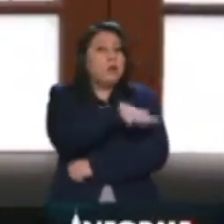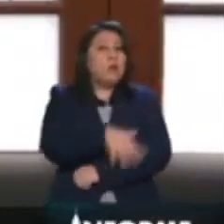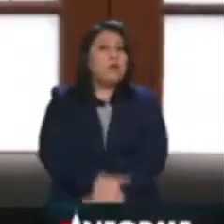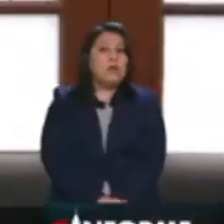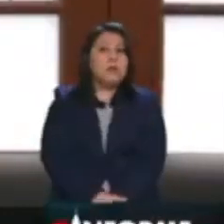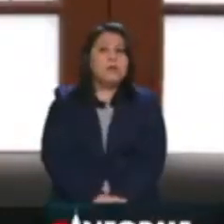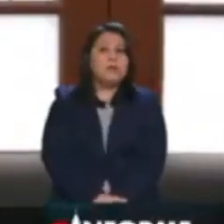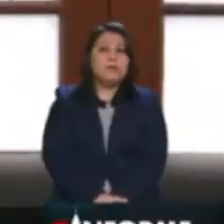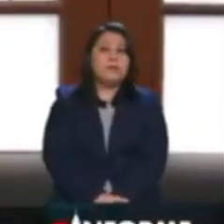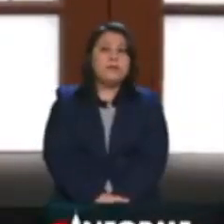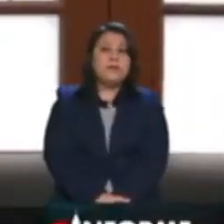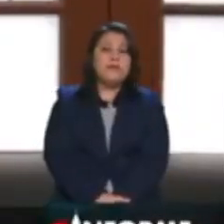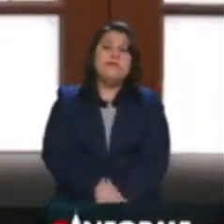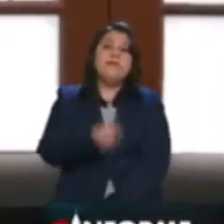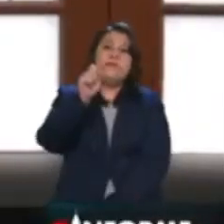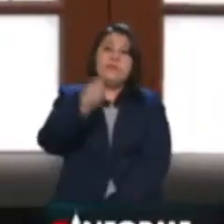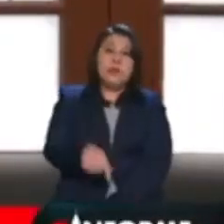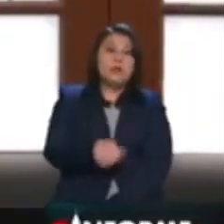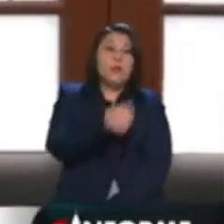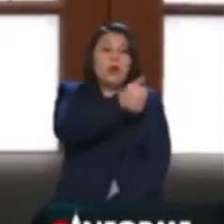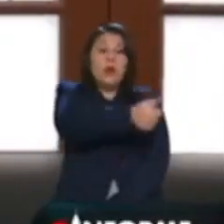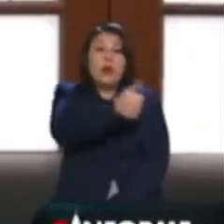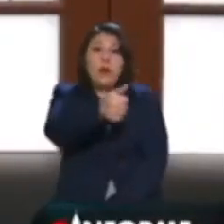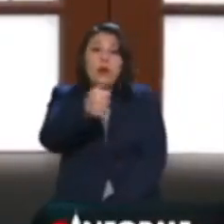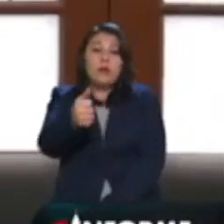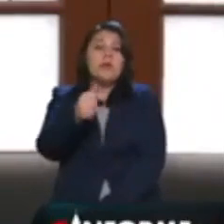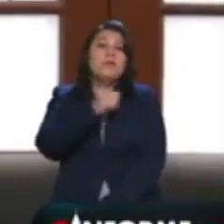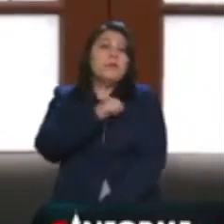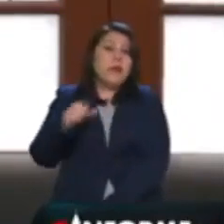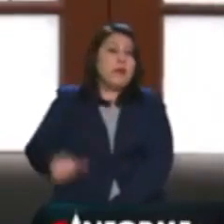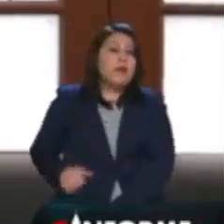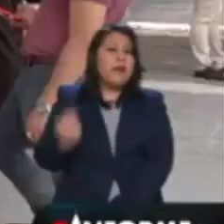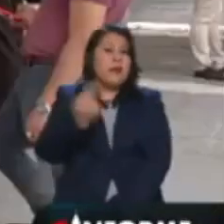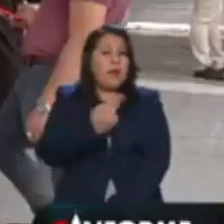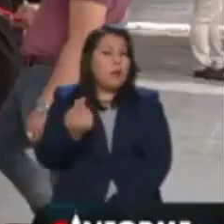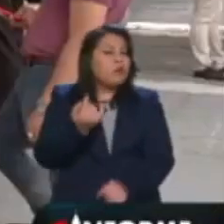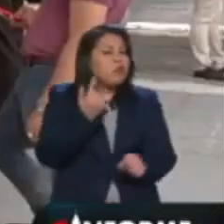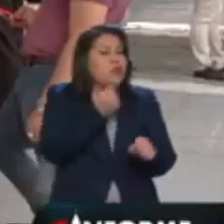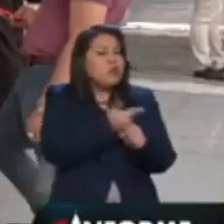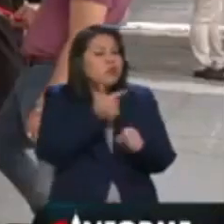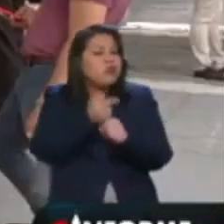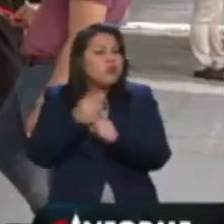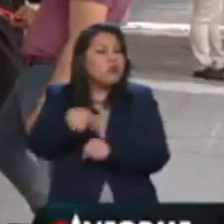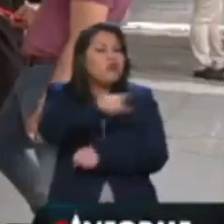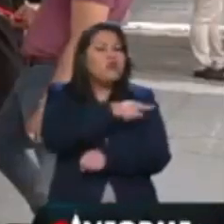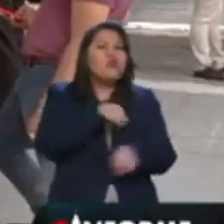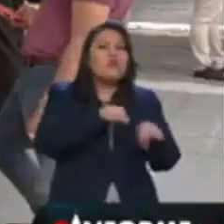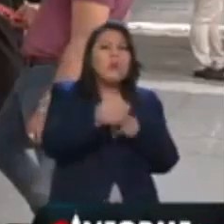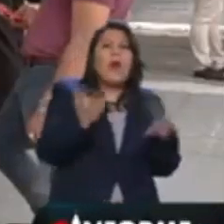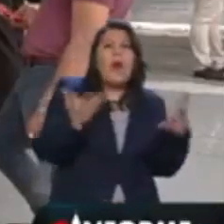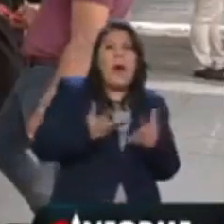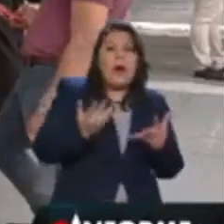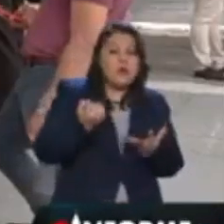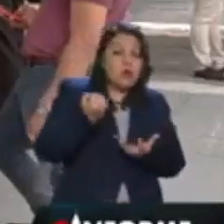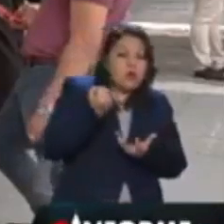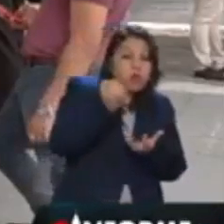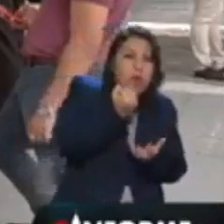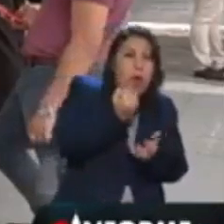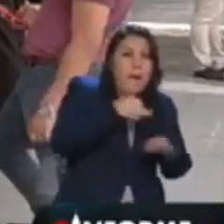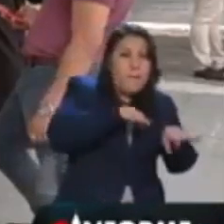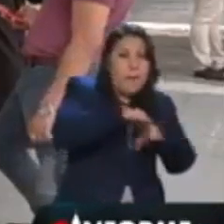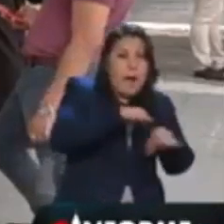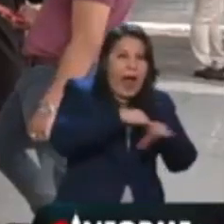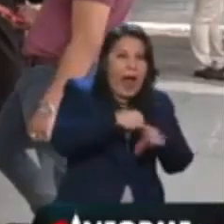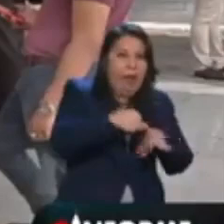de la ciudad, y hay que revisar en cada una de las alcaldías en qué situación se encuentra. Cabe recordar que desde